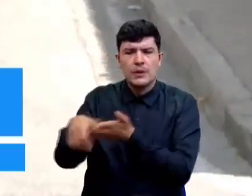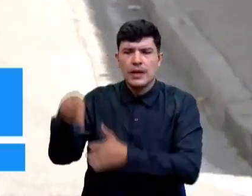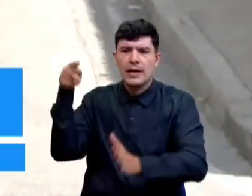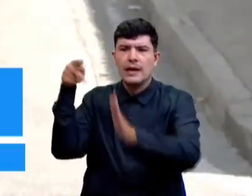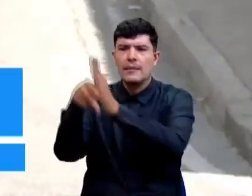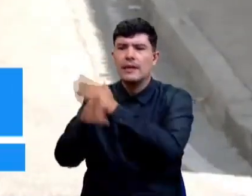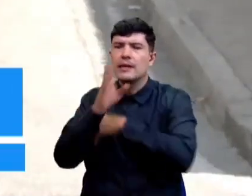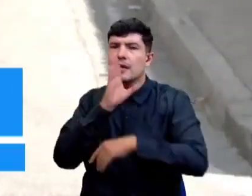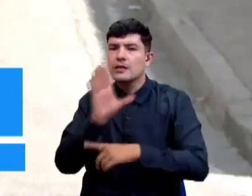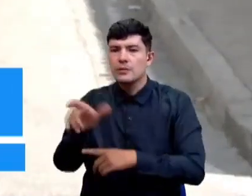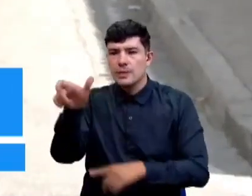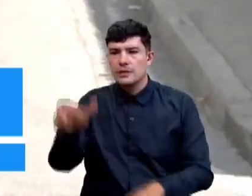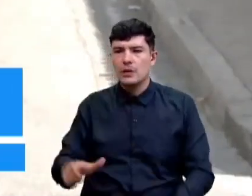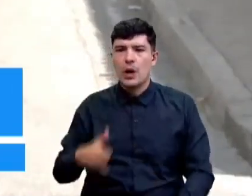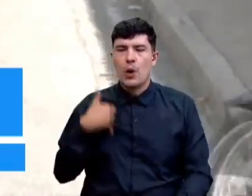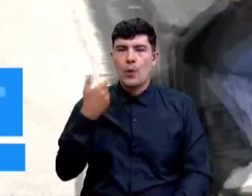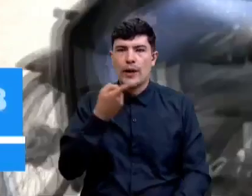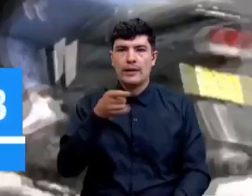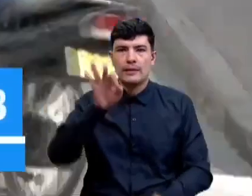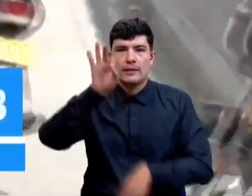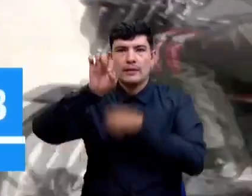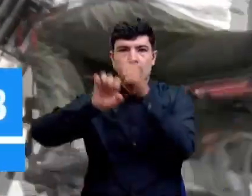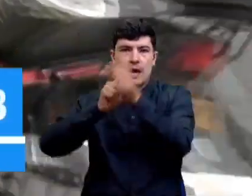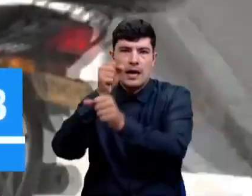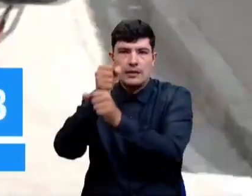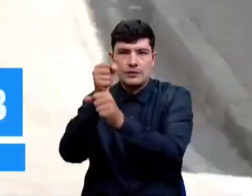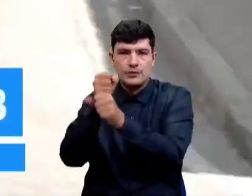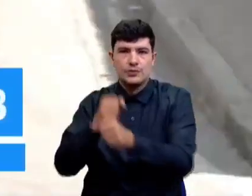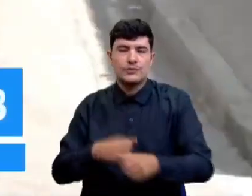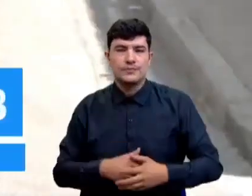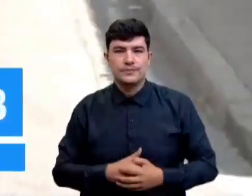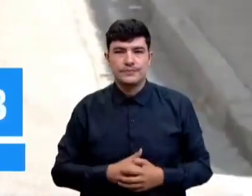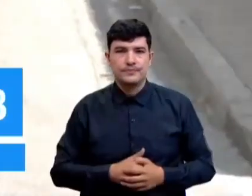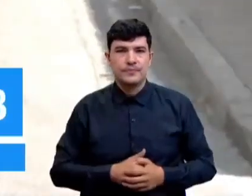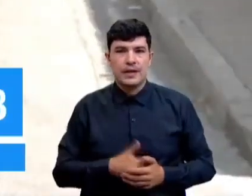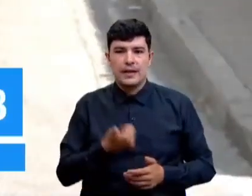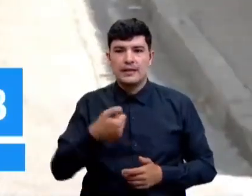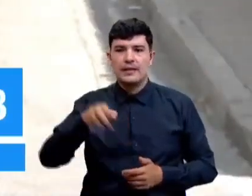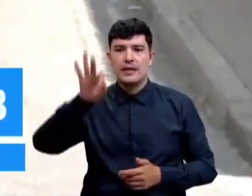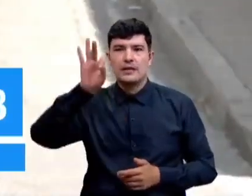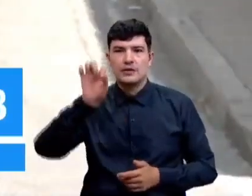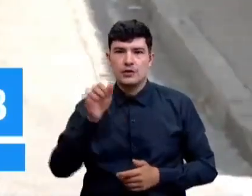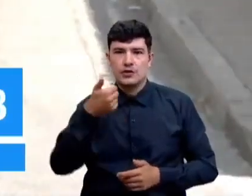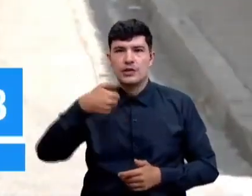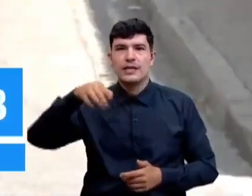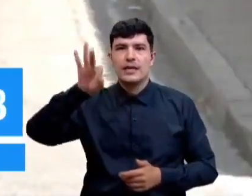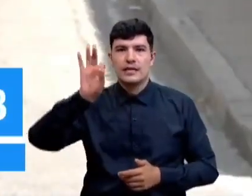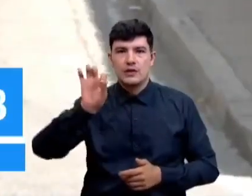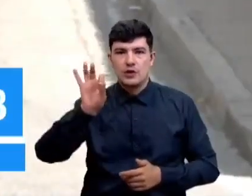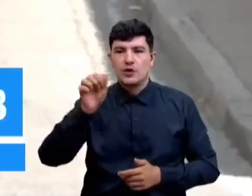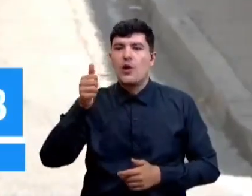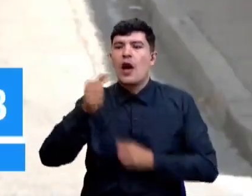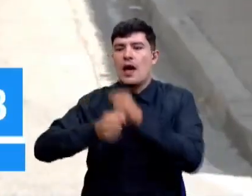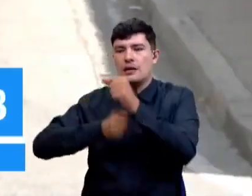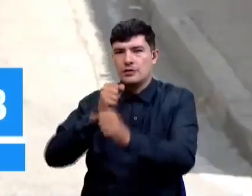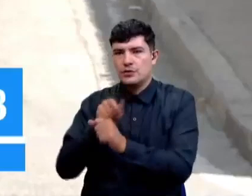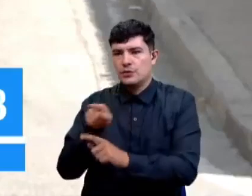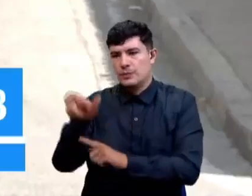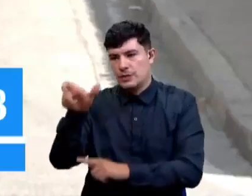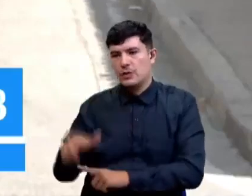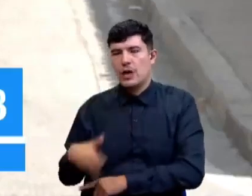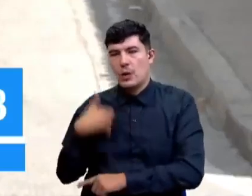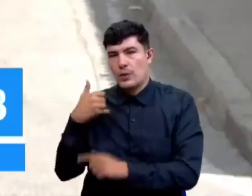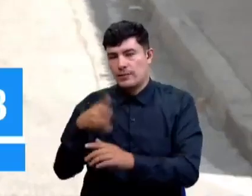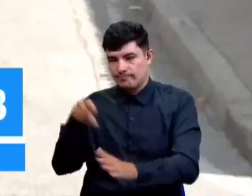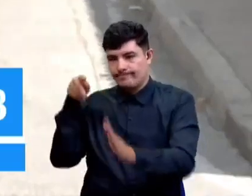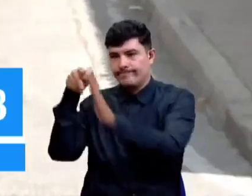un joven de 18 años de edad. Dicen las versiones de los testigos que minutos antes que este joven